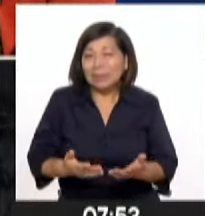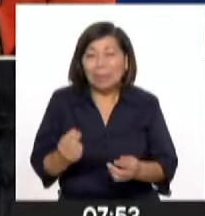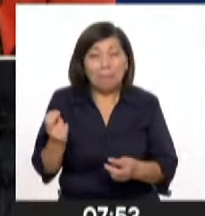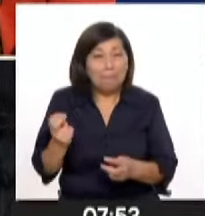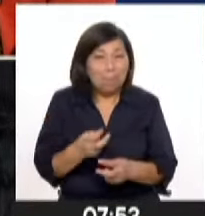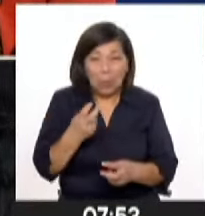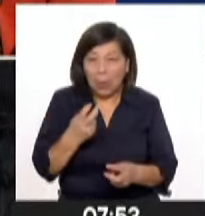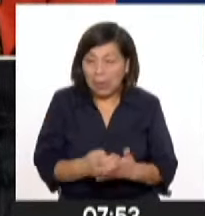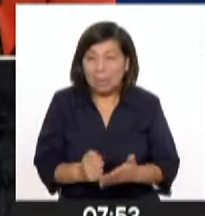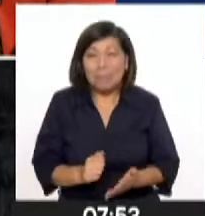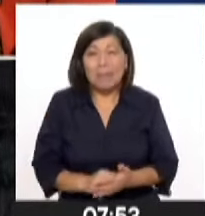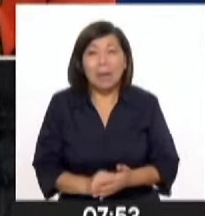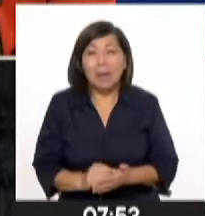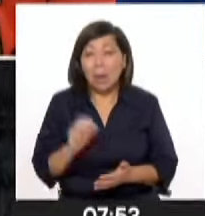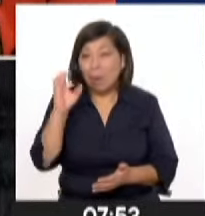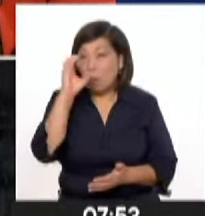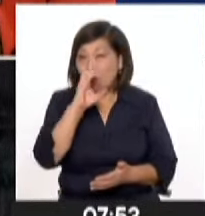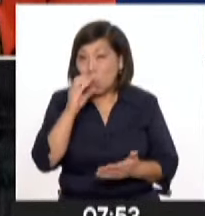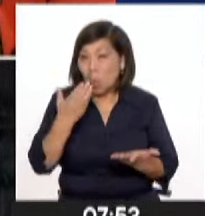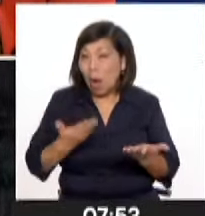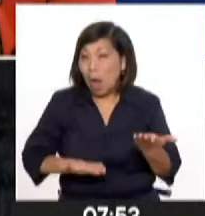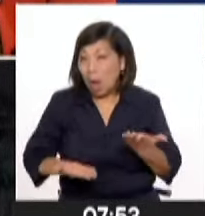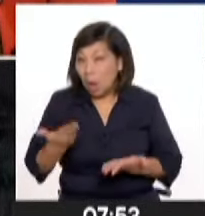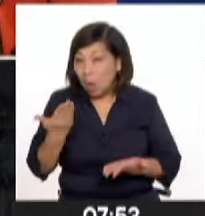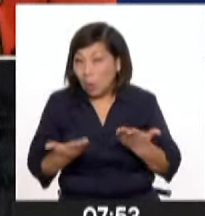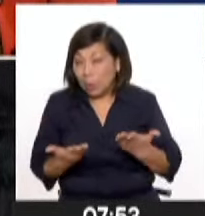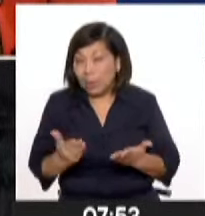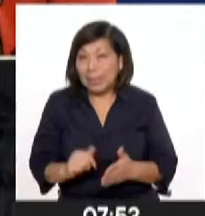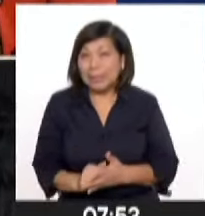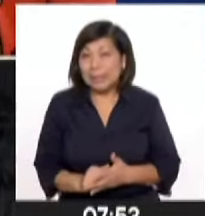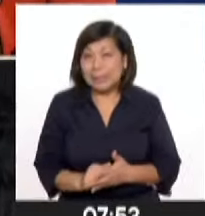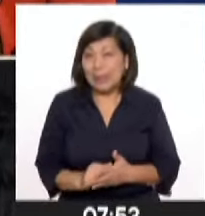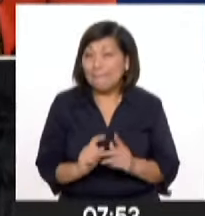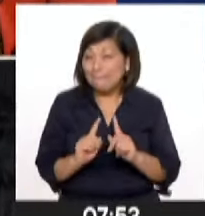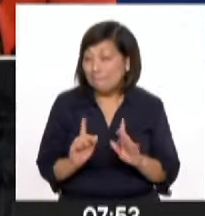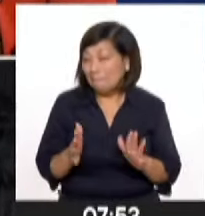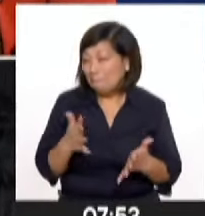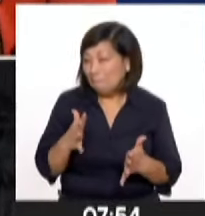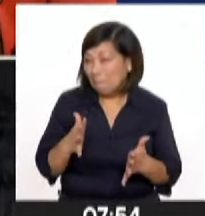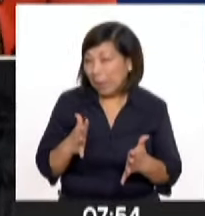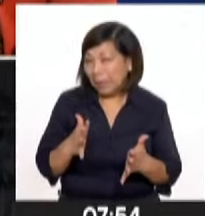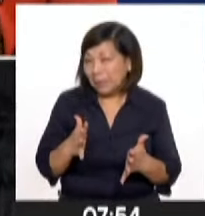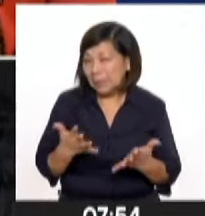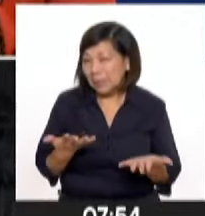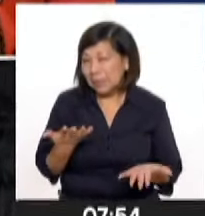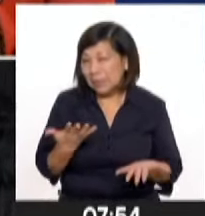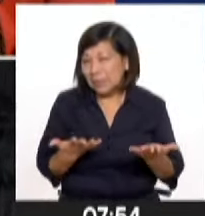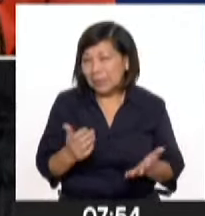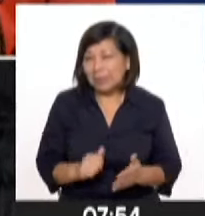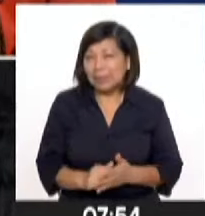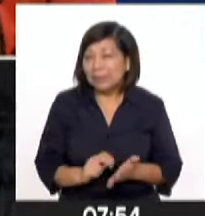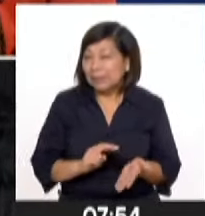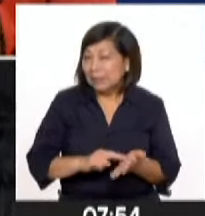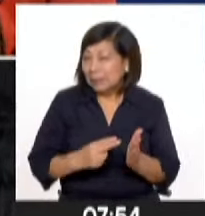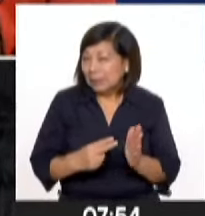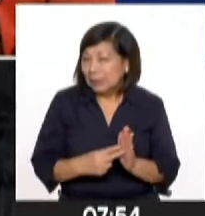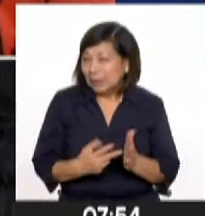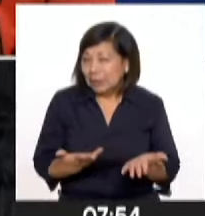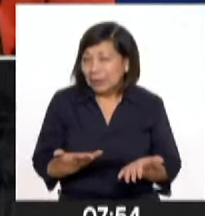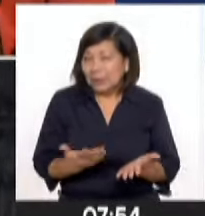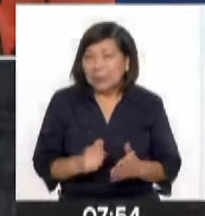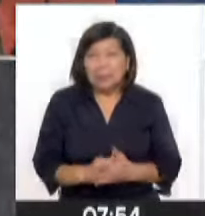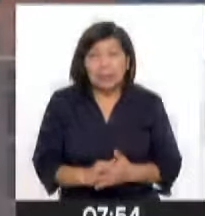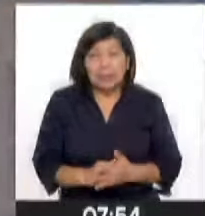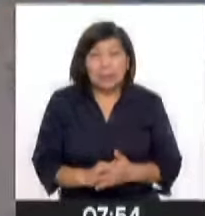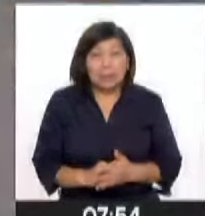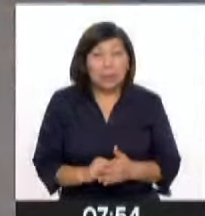catastrófico. ¿Se busca implementar quizás alguna de estas iniciativas parecidas frente a lo que implicarían efectos